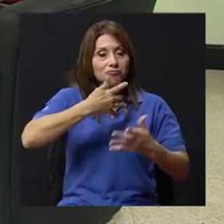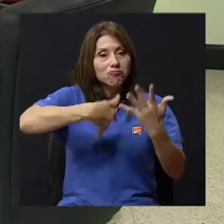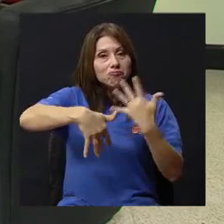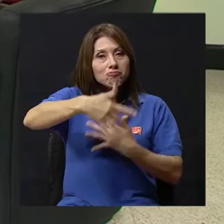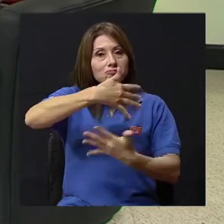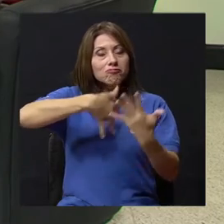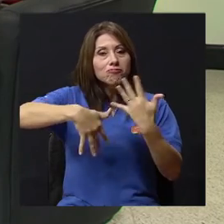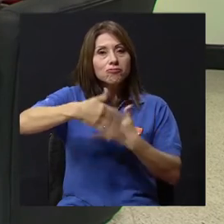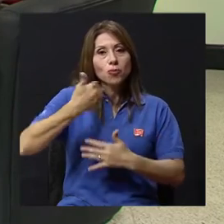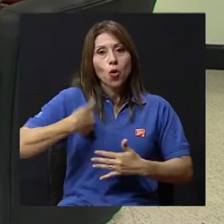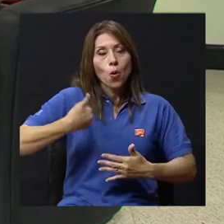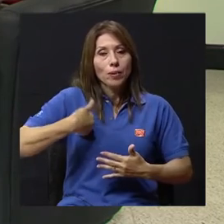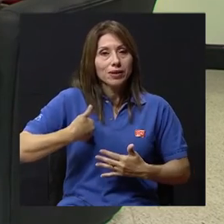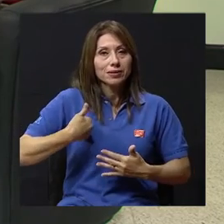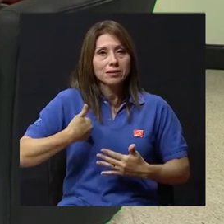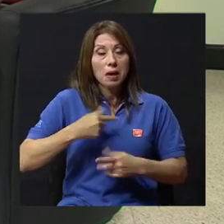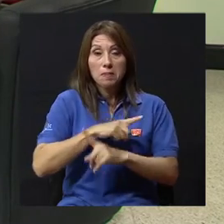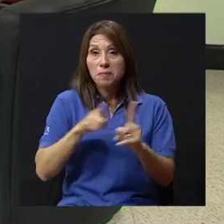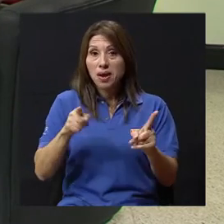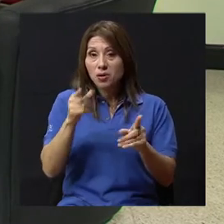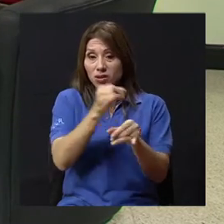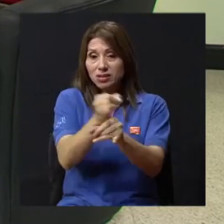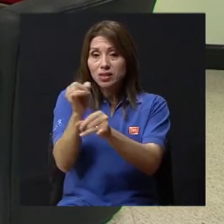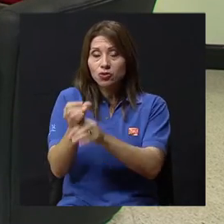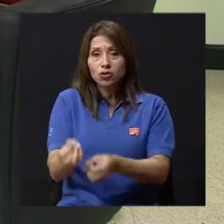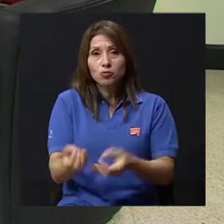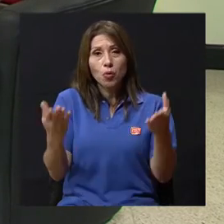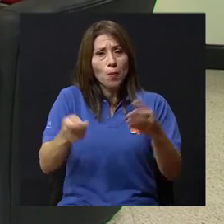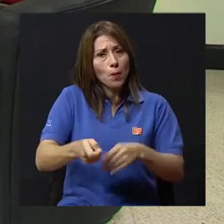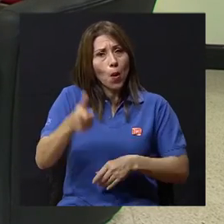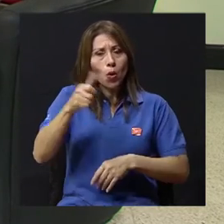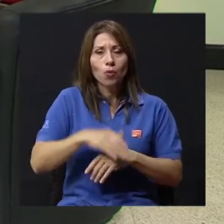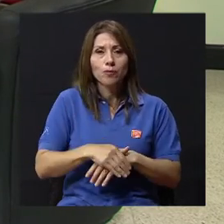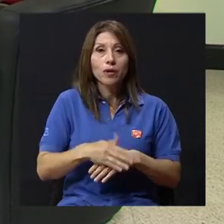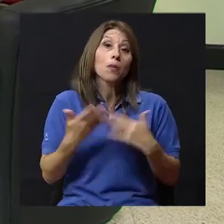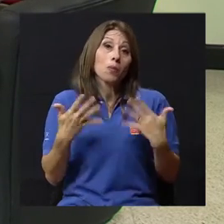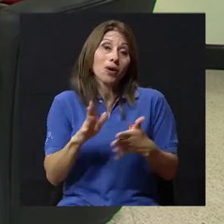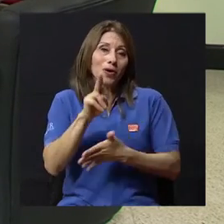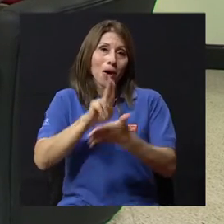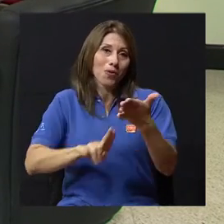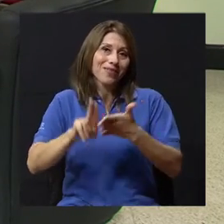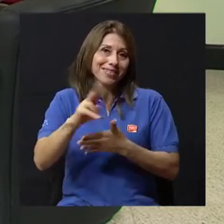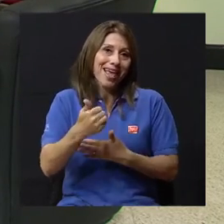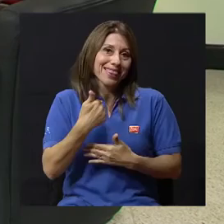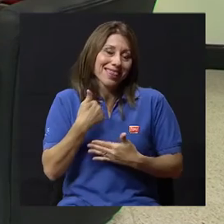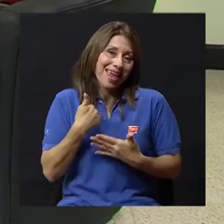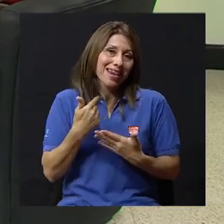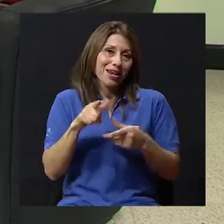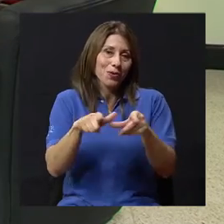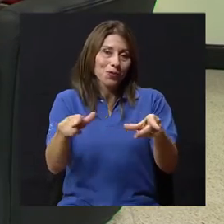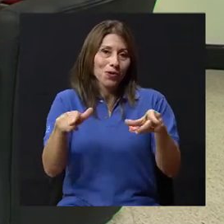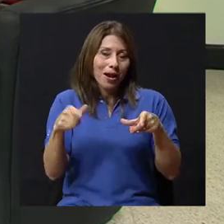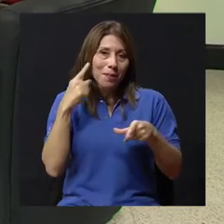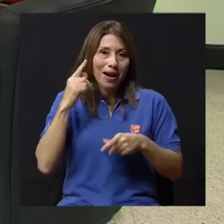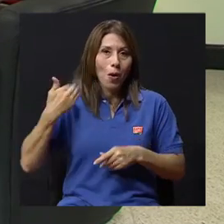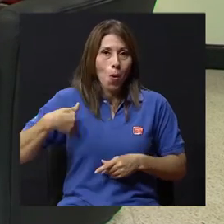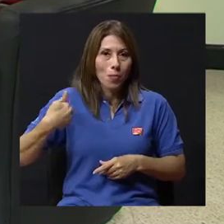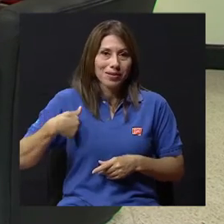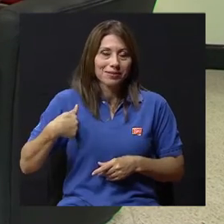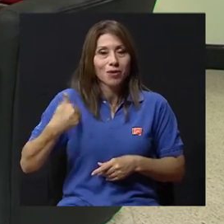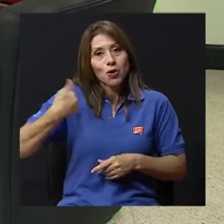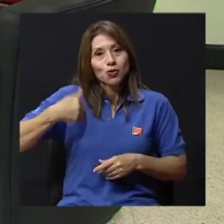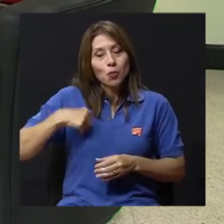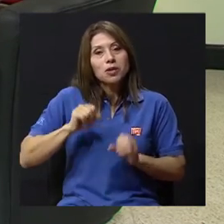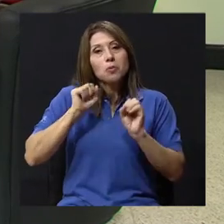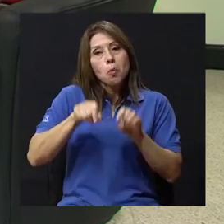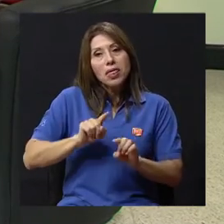de hombres. El Estado tiene muy poco. Hay instituciones, bueno, la universidad tiene un espacio para hombres, ¿verdad? Donde los hombres van y pueden hablar